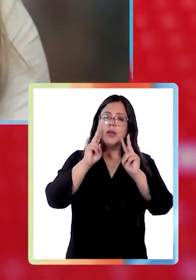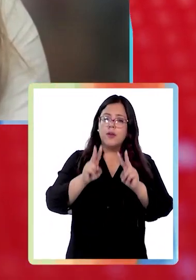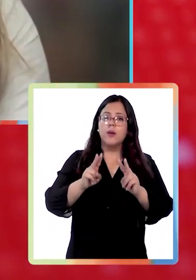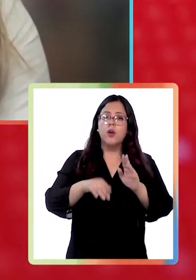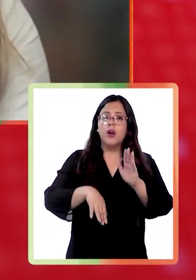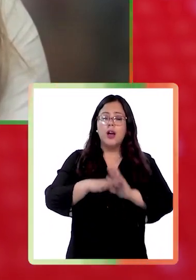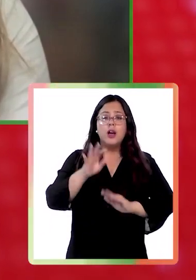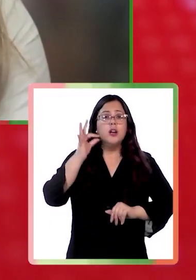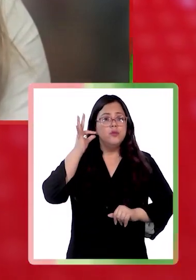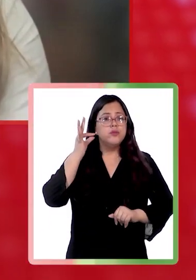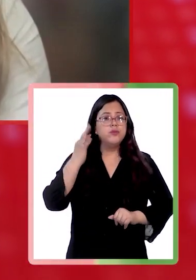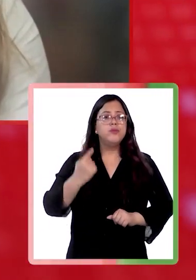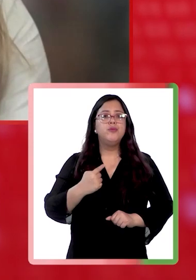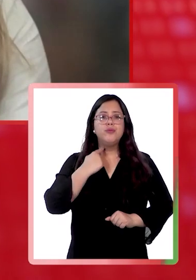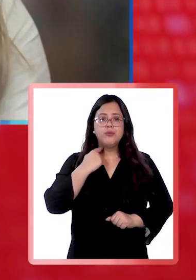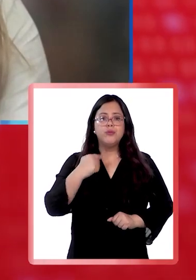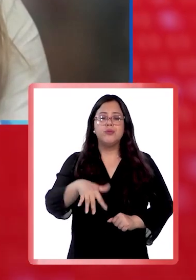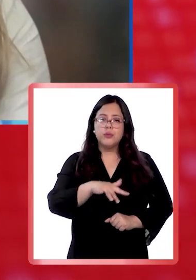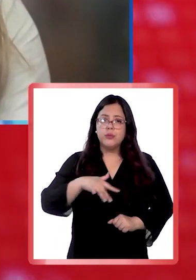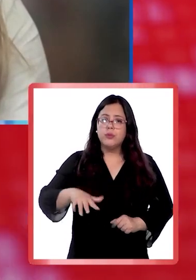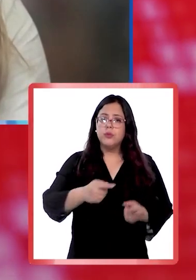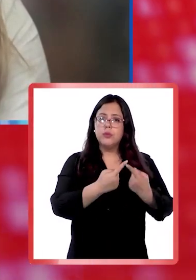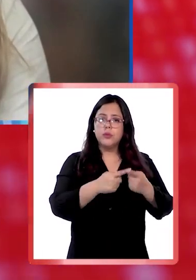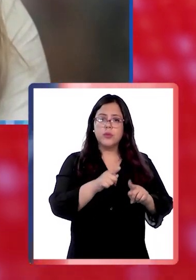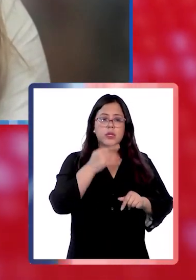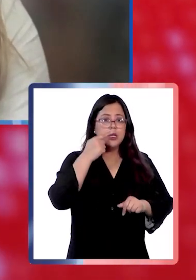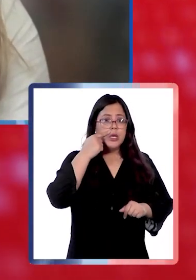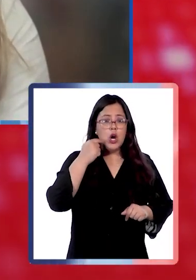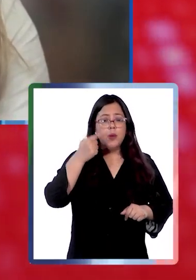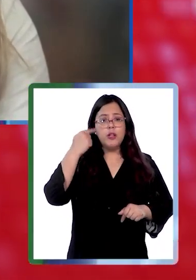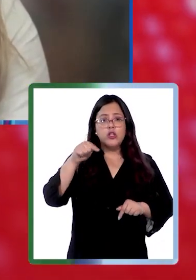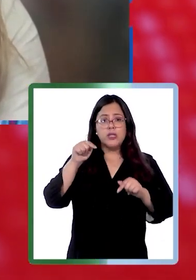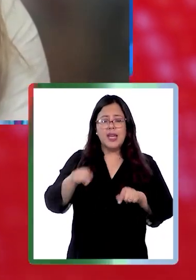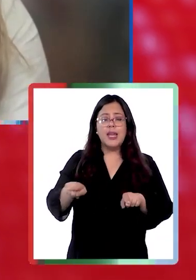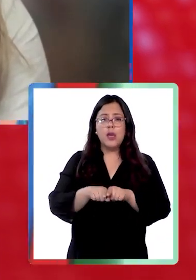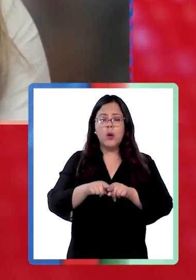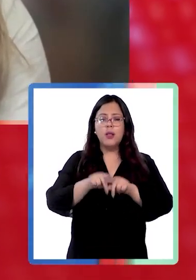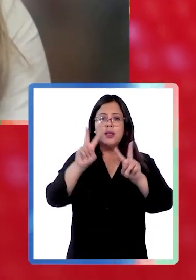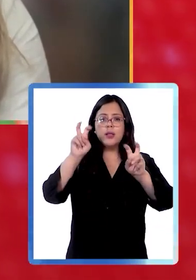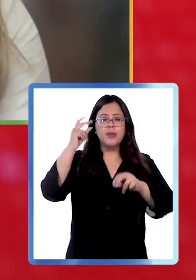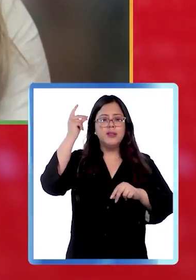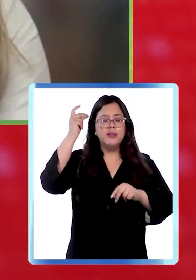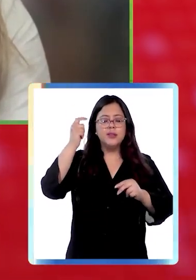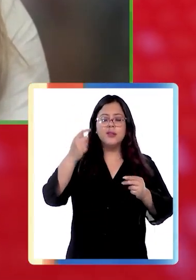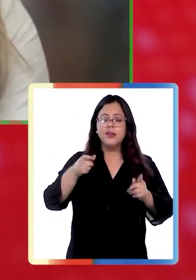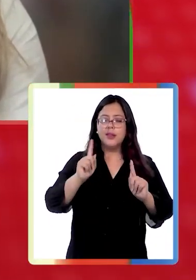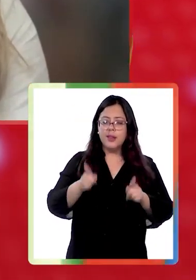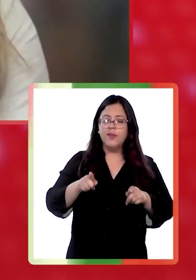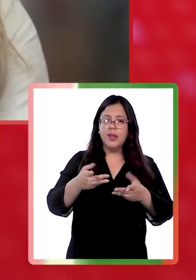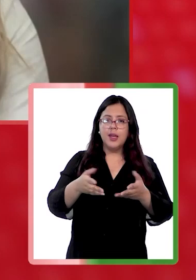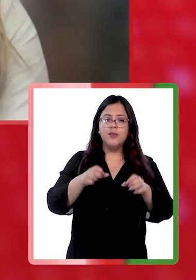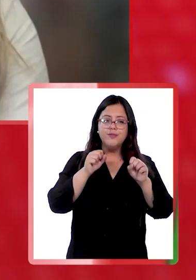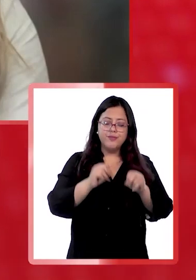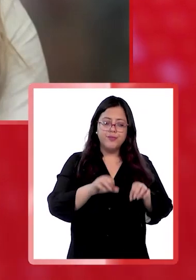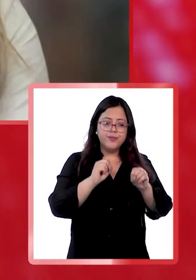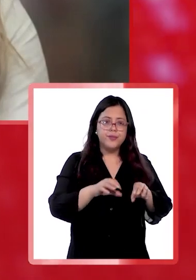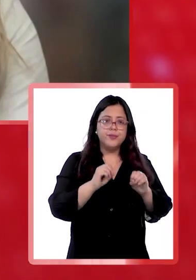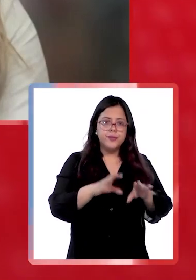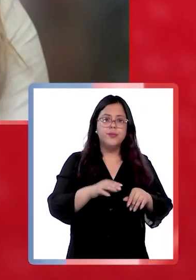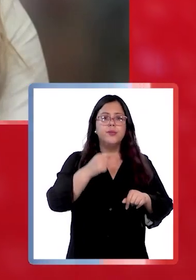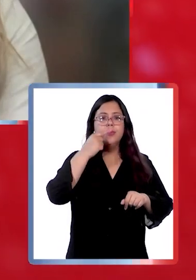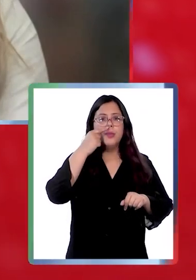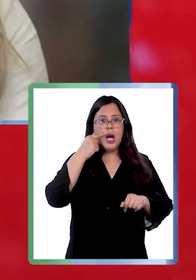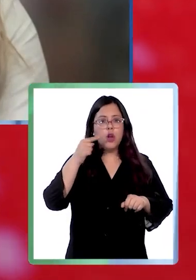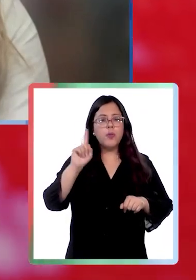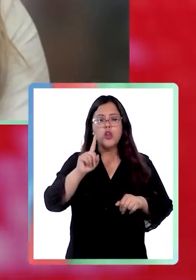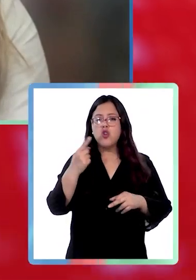mujer, generalmente vemos que las mujeres son más víctimas de estas situaciones que los hombres, por ende surge esta idea de reforzarle al